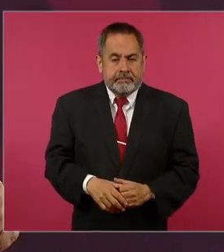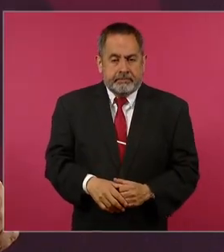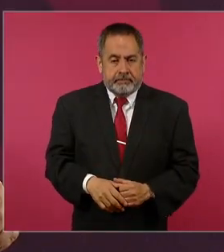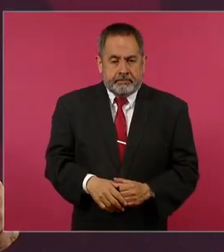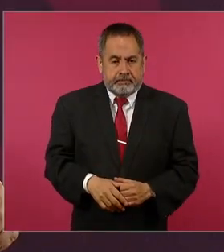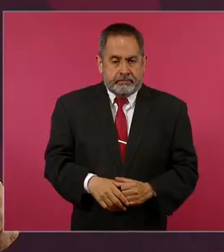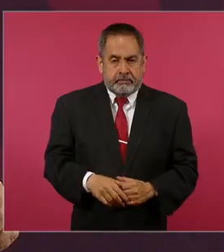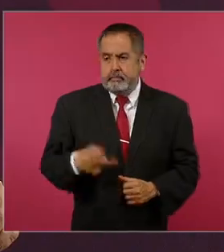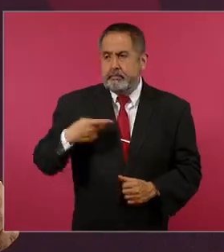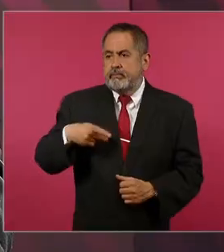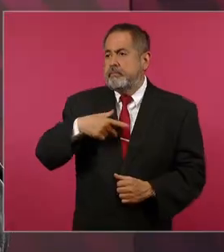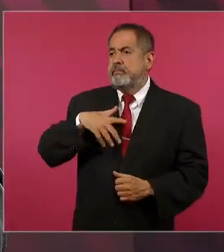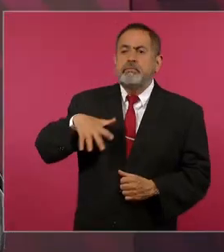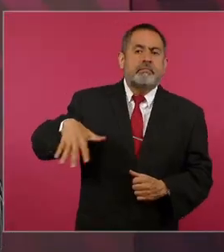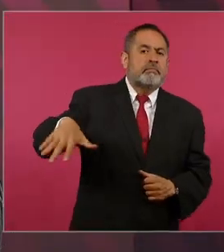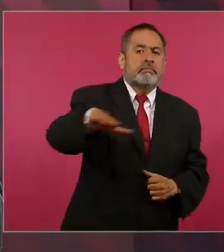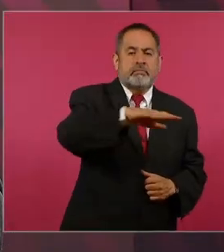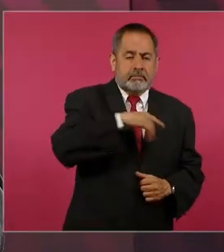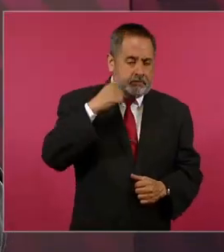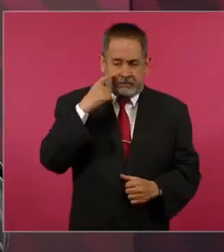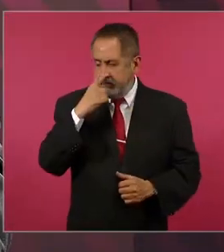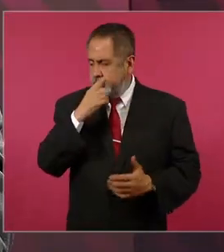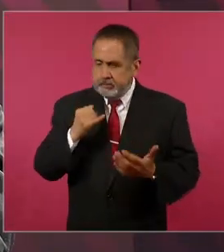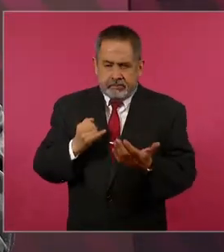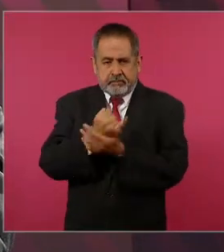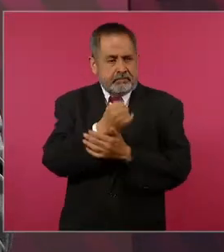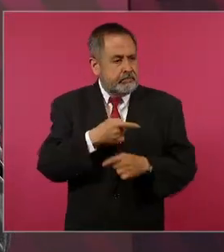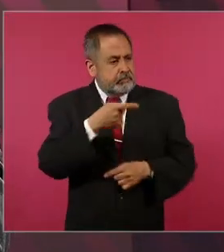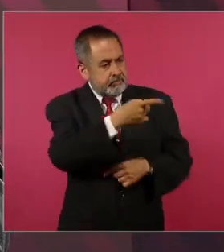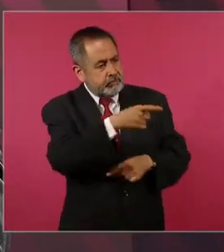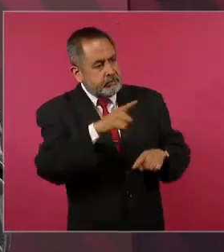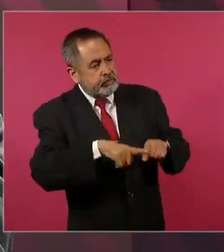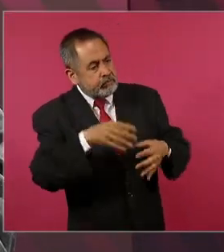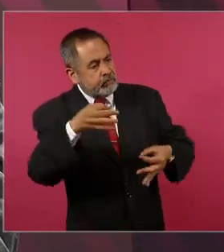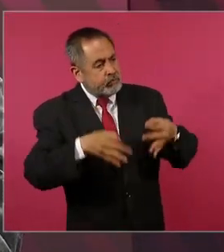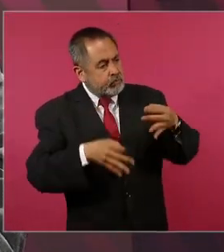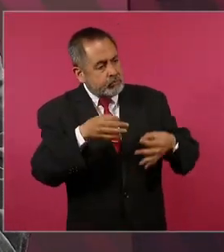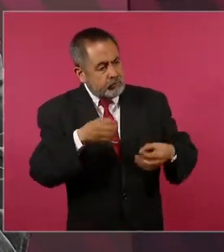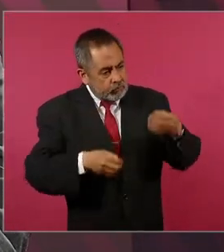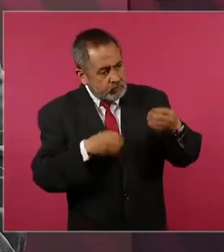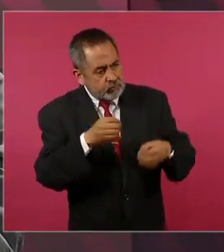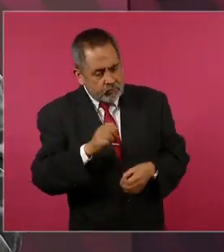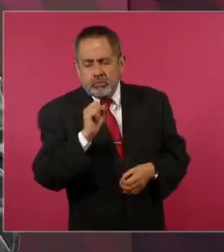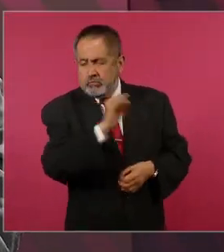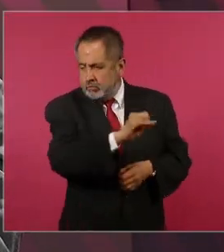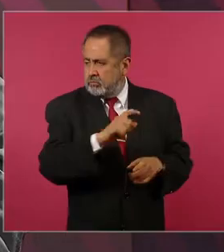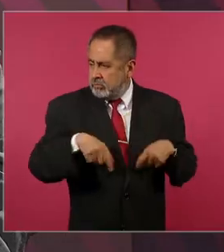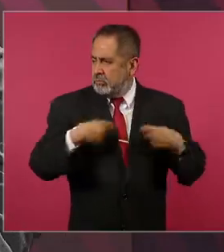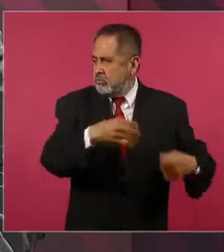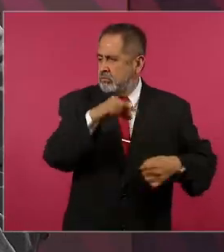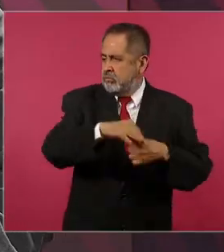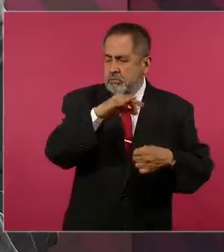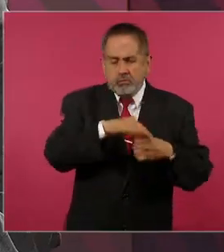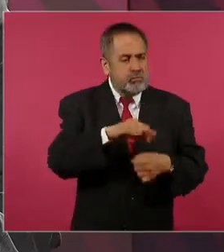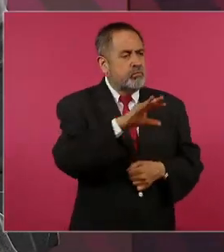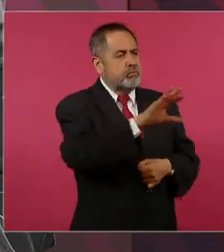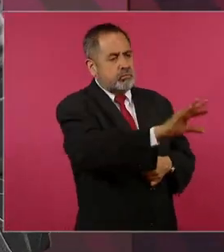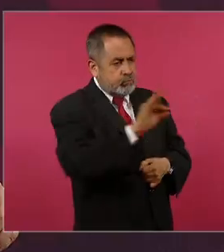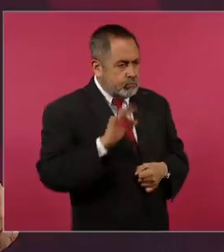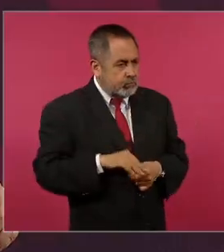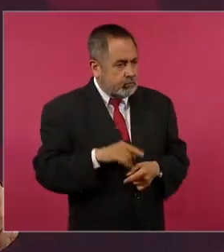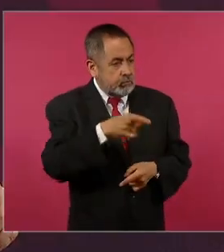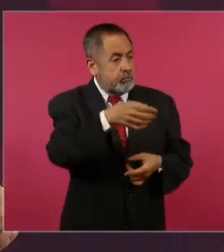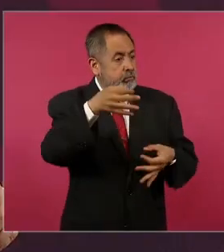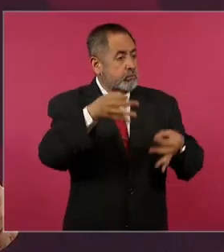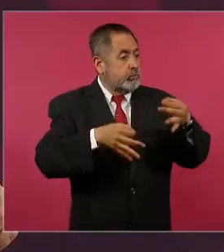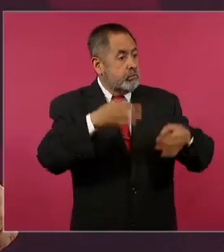en las que el pueblo decida quién debe ser juez, quién debe ser magistrado, quién debe ser ministro,